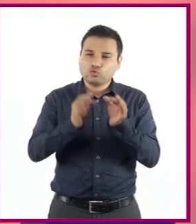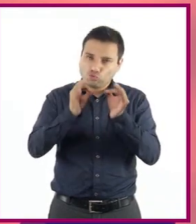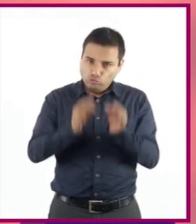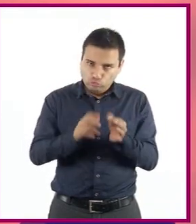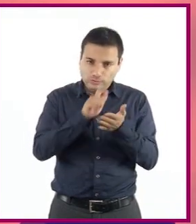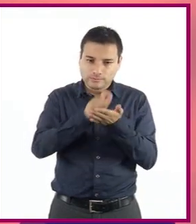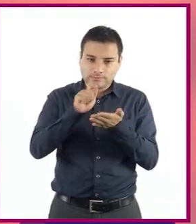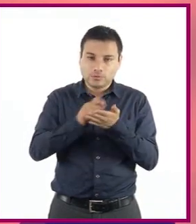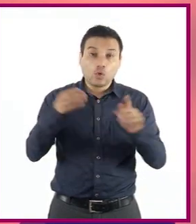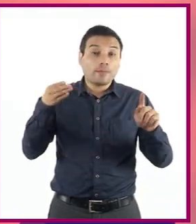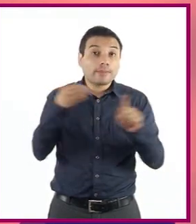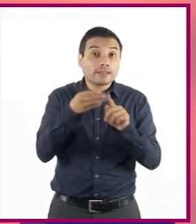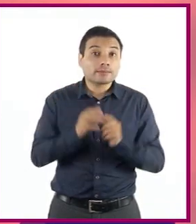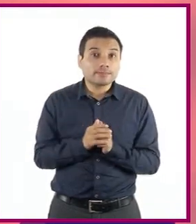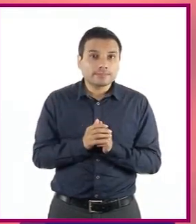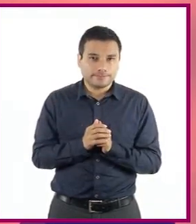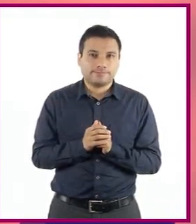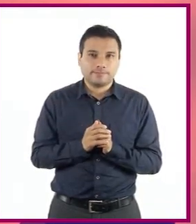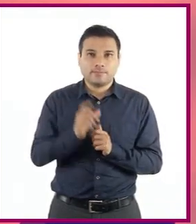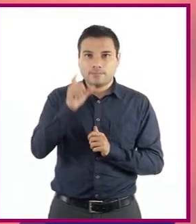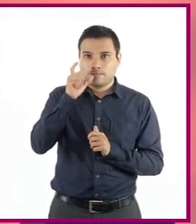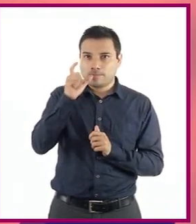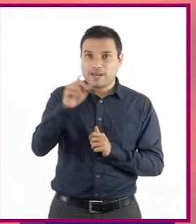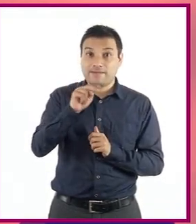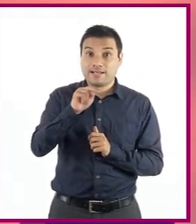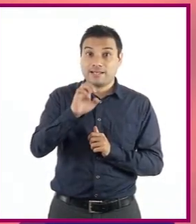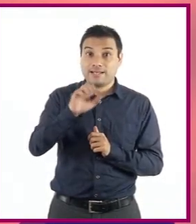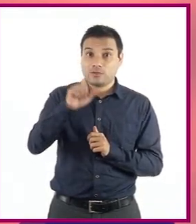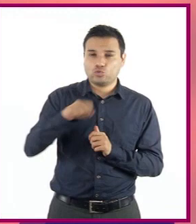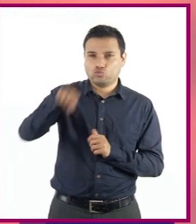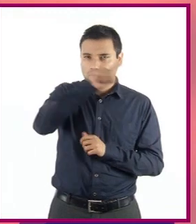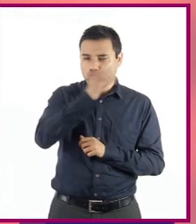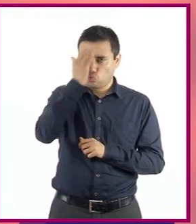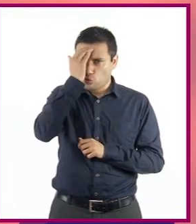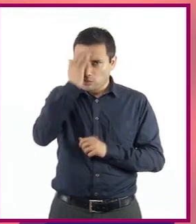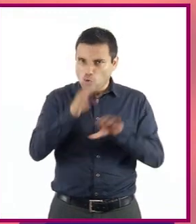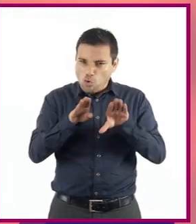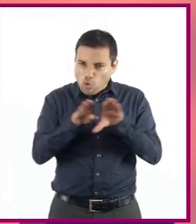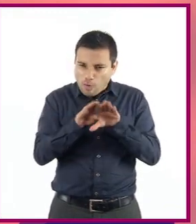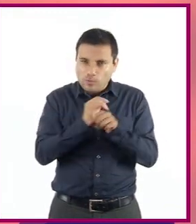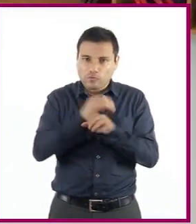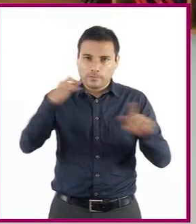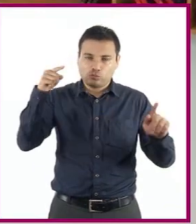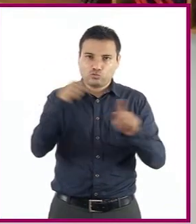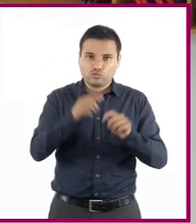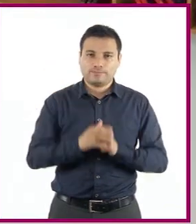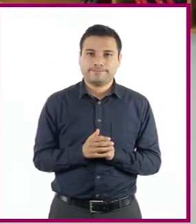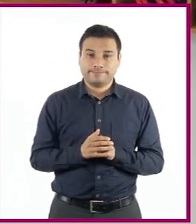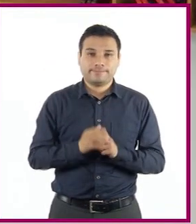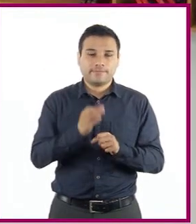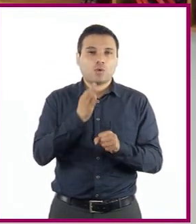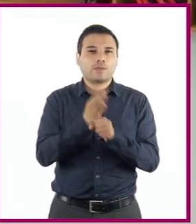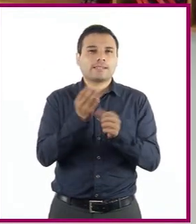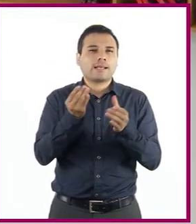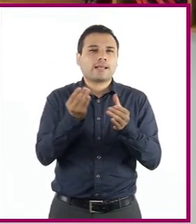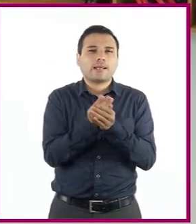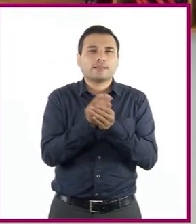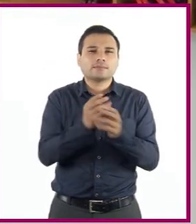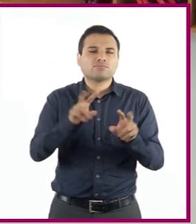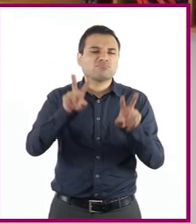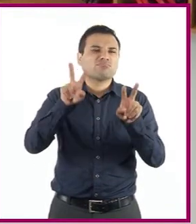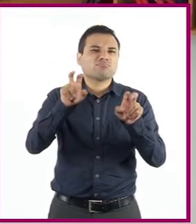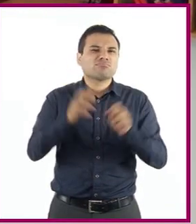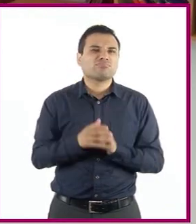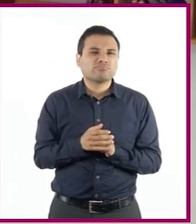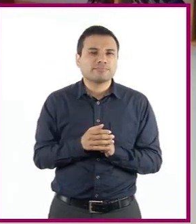el propósito de revisar uso de nexos y expresiones para focalizar información. En esta sesión vimos la